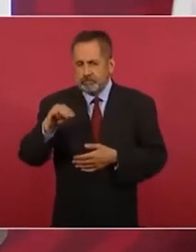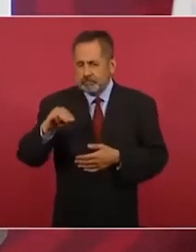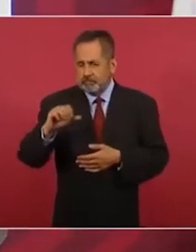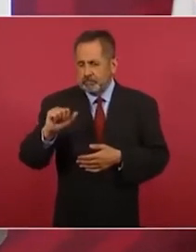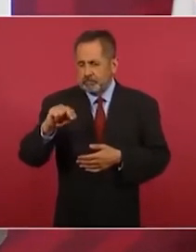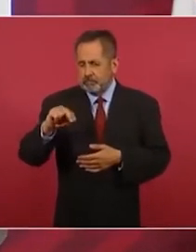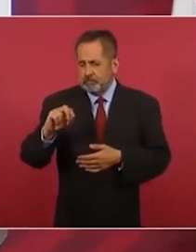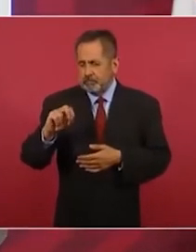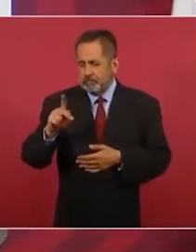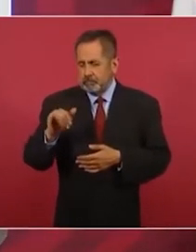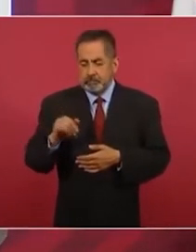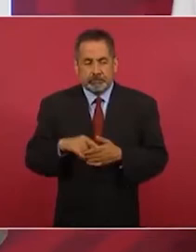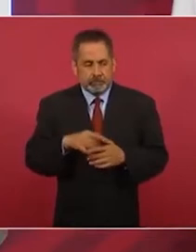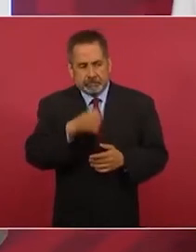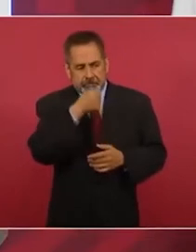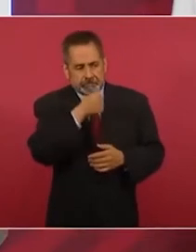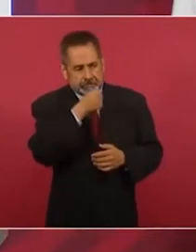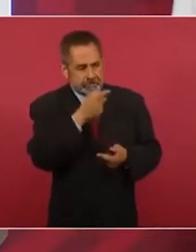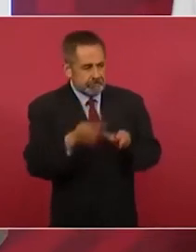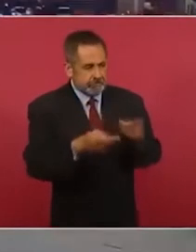y lo entrevistan a él